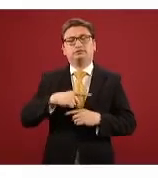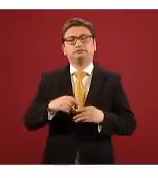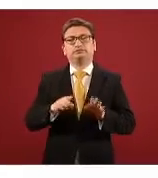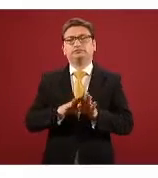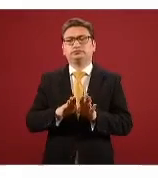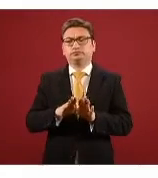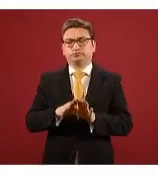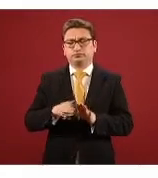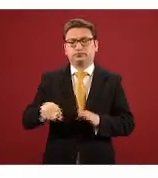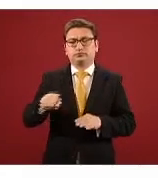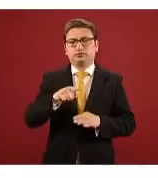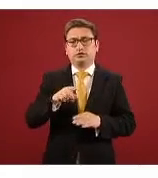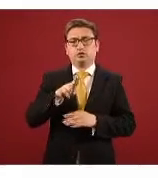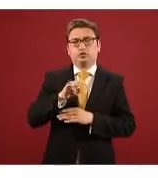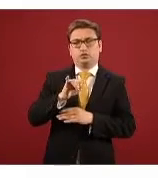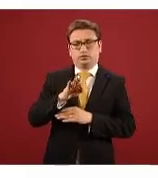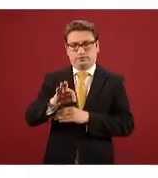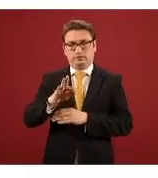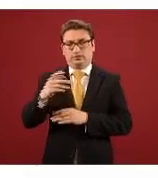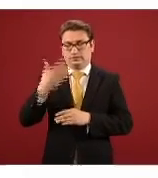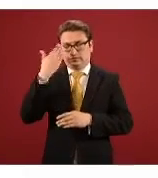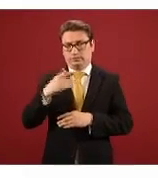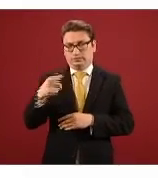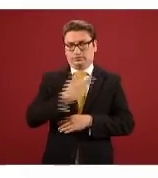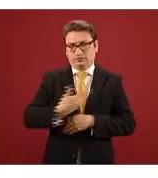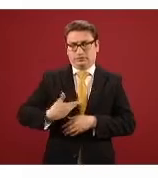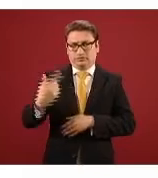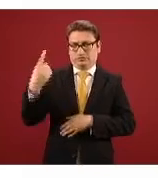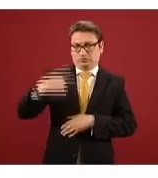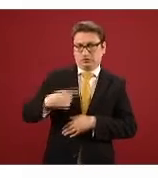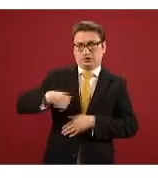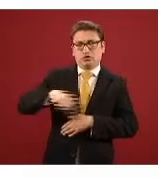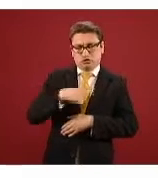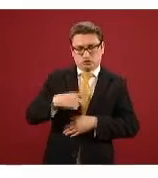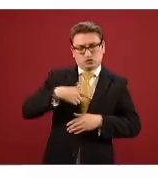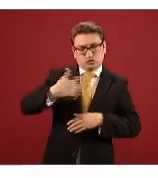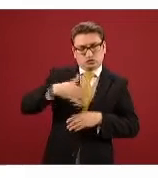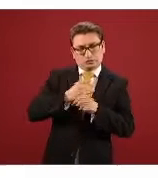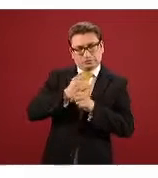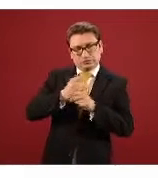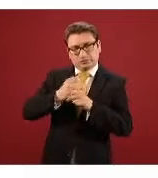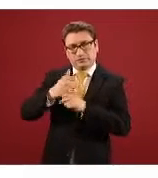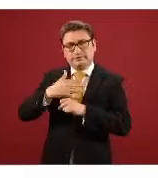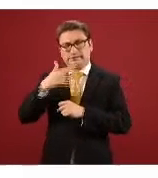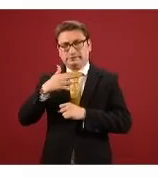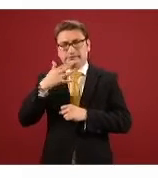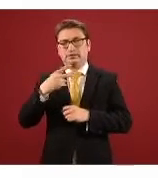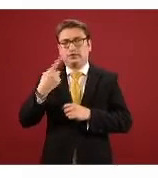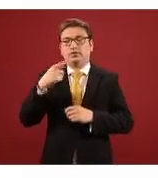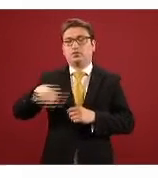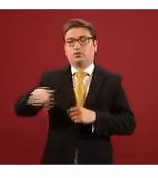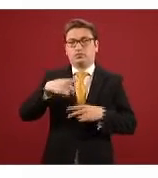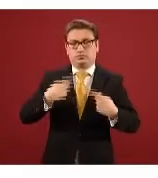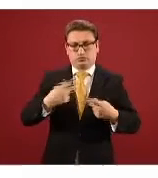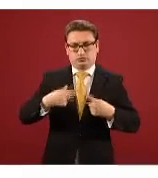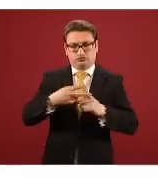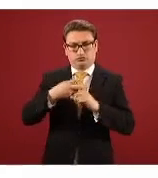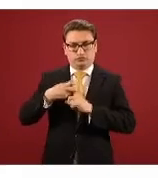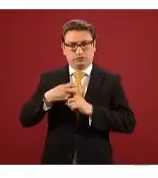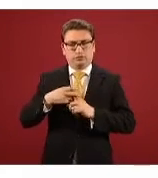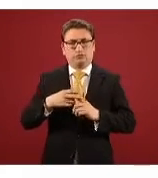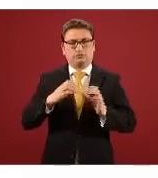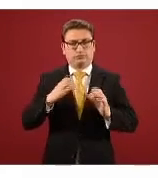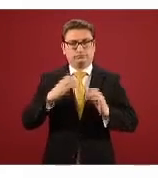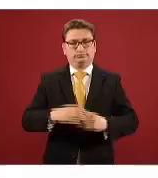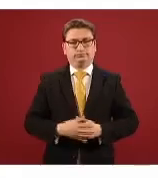unidad, a partir de la instrucción del presidente de la República, ha sido combatir de manera enérgica los casos de trata de personas y tráfico ilegal